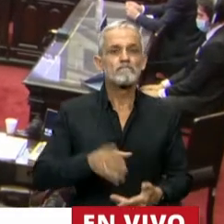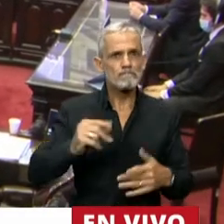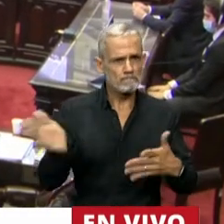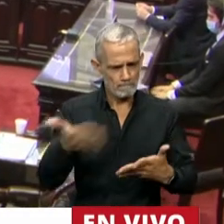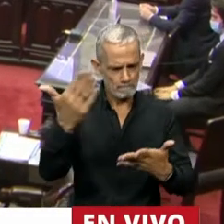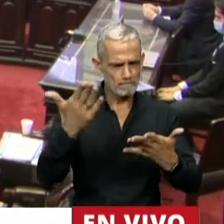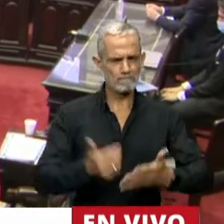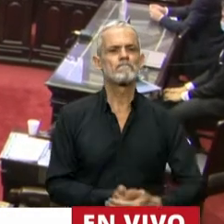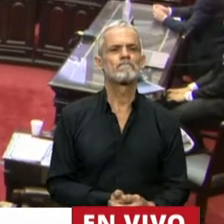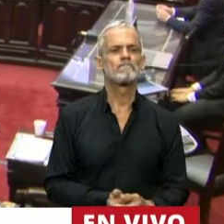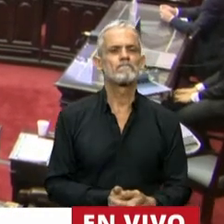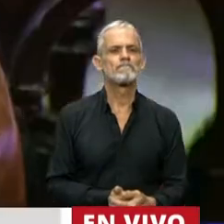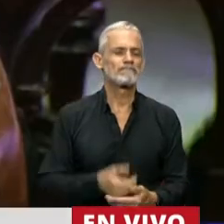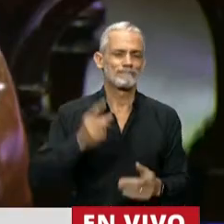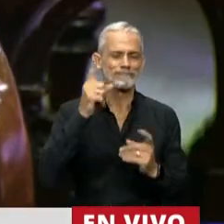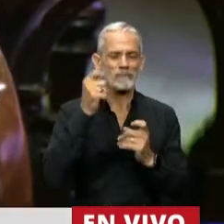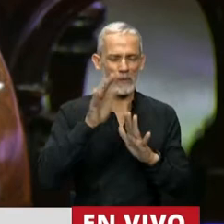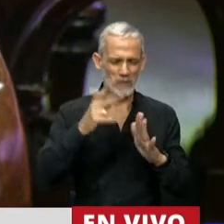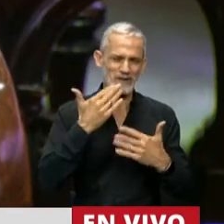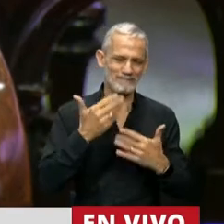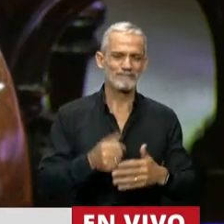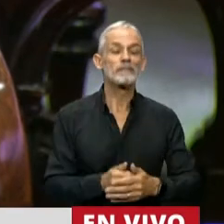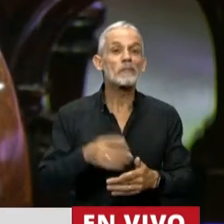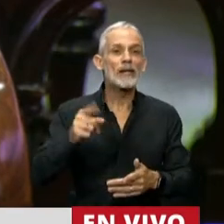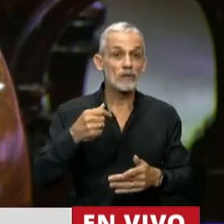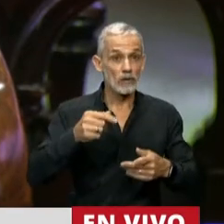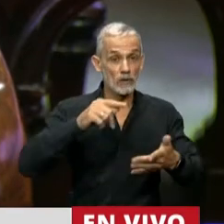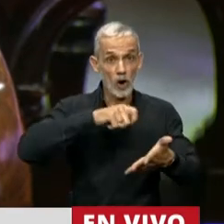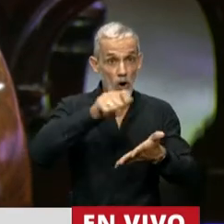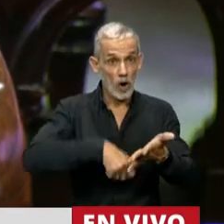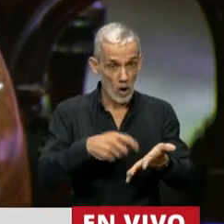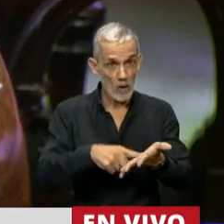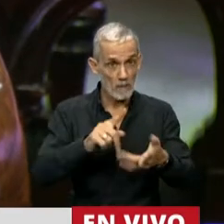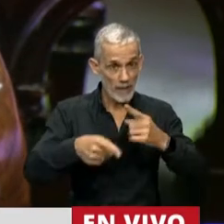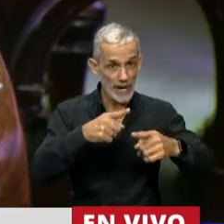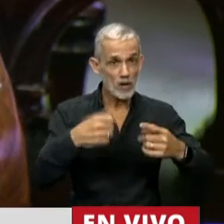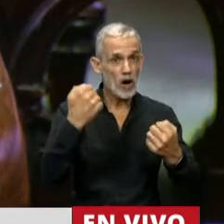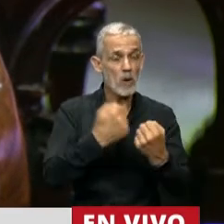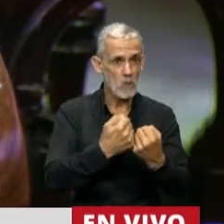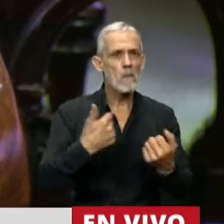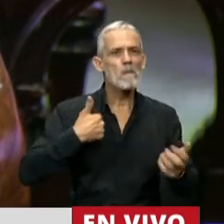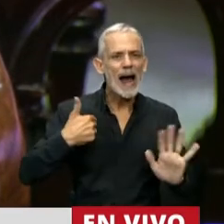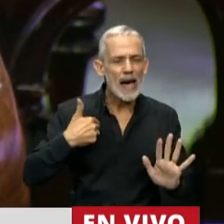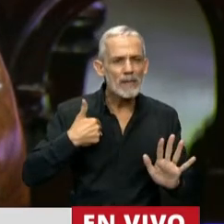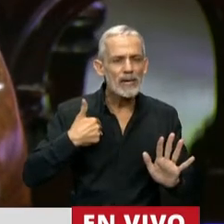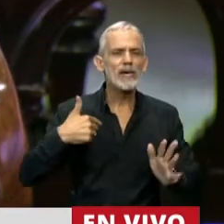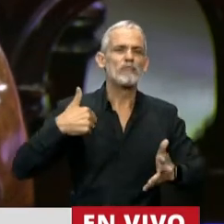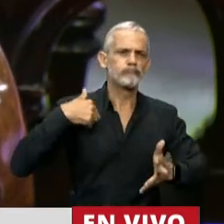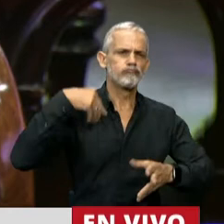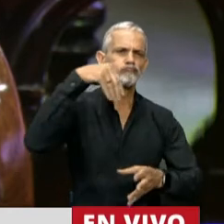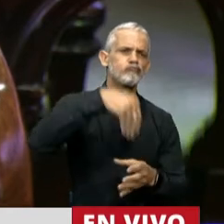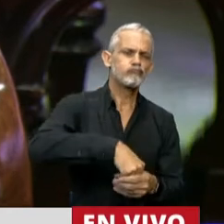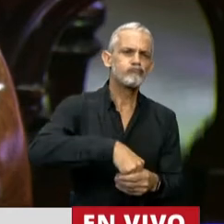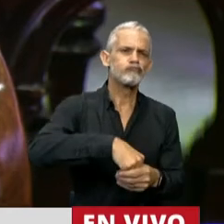Adelante, diputada. Muchas gracias, no hay problema. Bueno, decía que es un convenio que para mí forma parte de